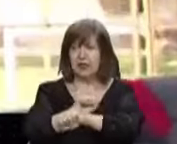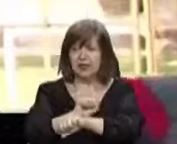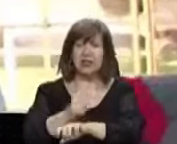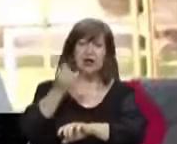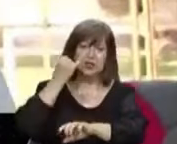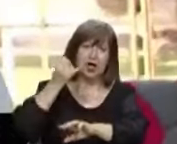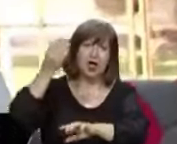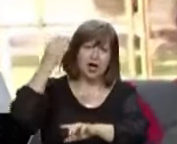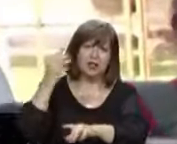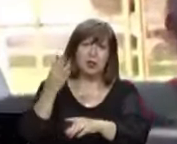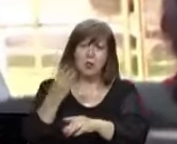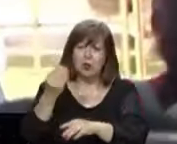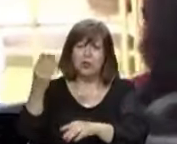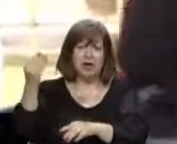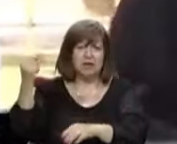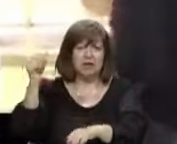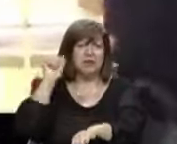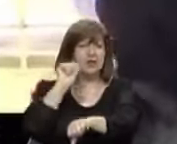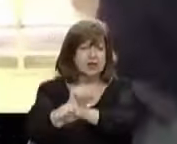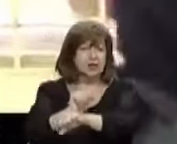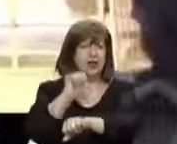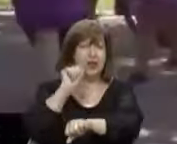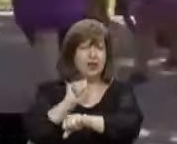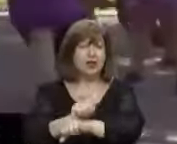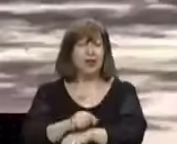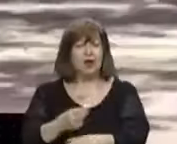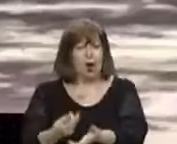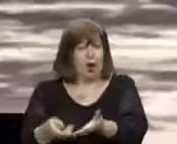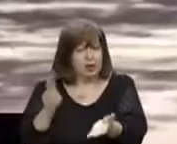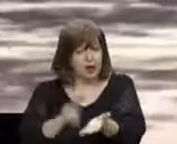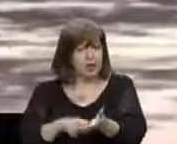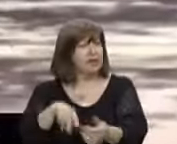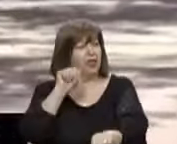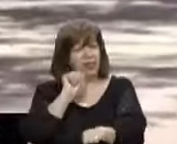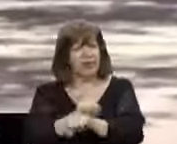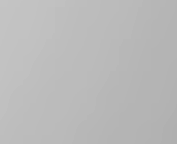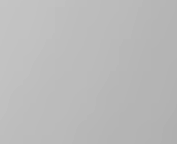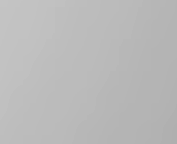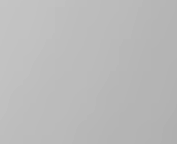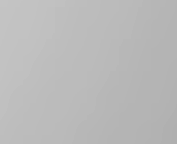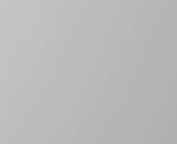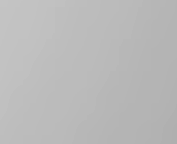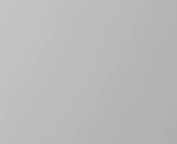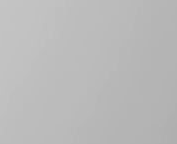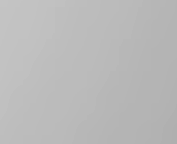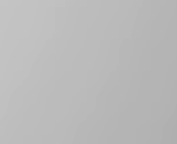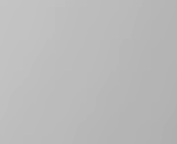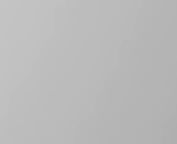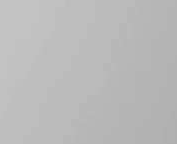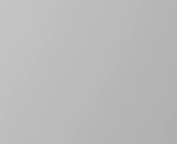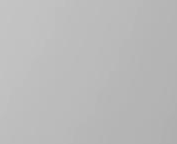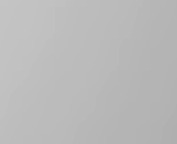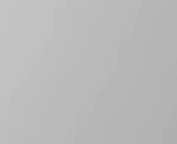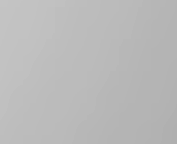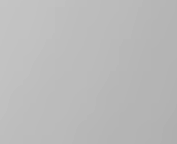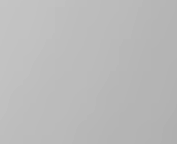dirigentes, a referentes políticos, sociales, de toda la provincia, y bueno, eso es lo que están también queriendo trasladar a nivel nacional.